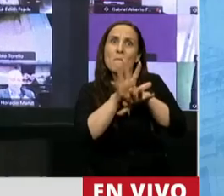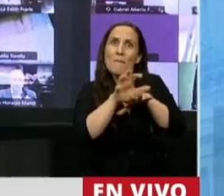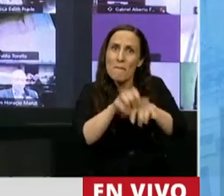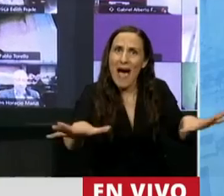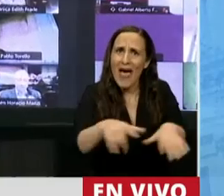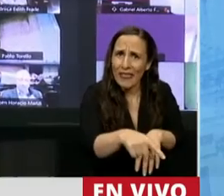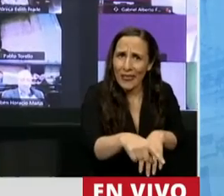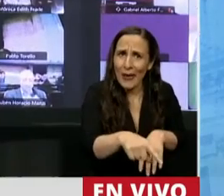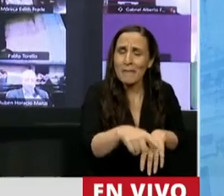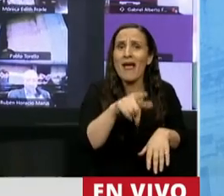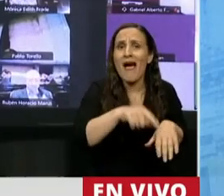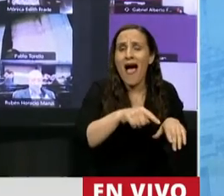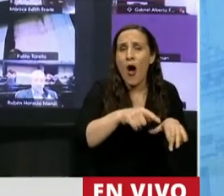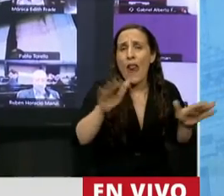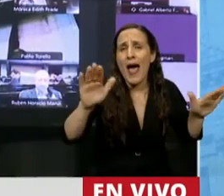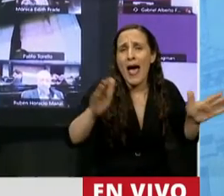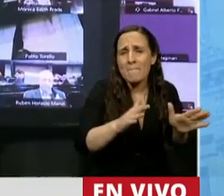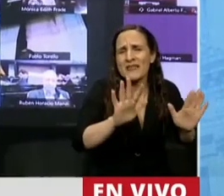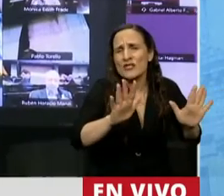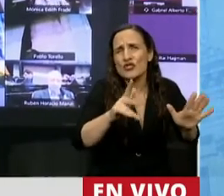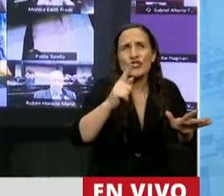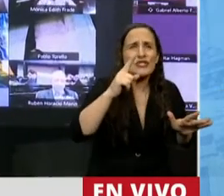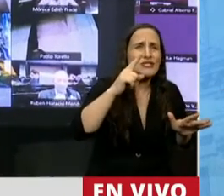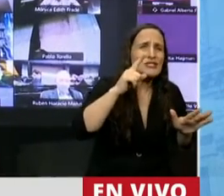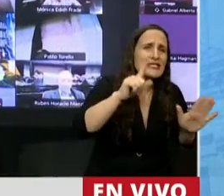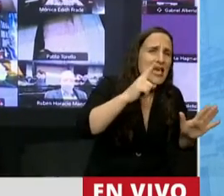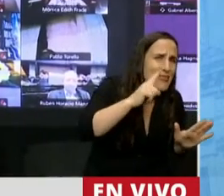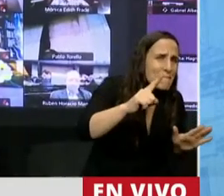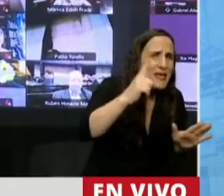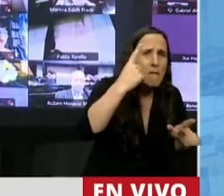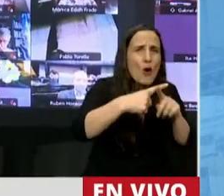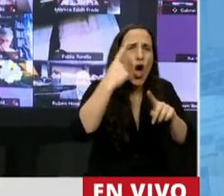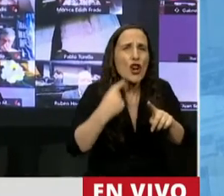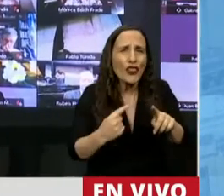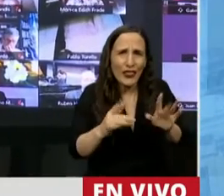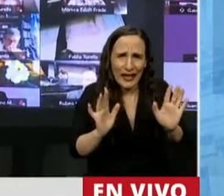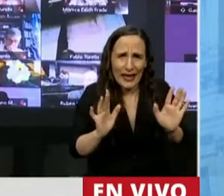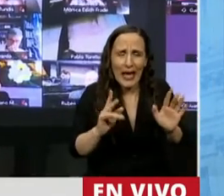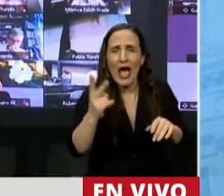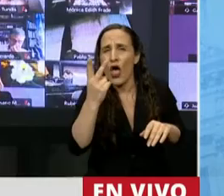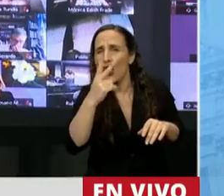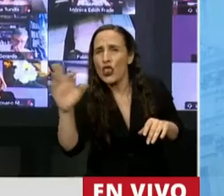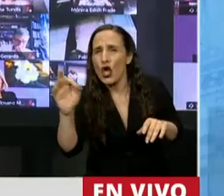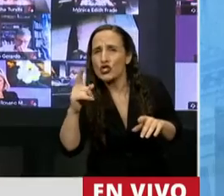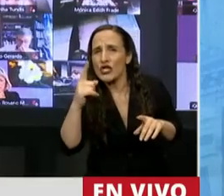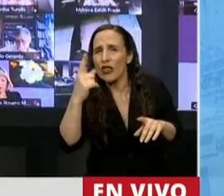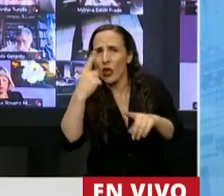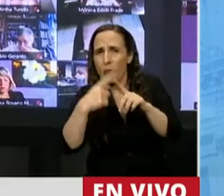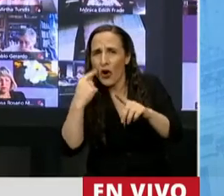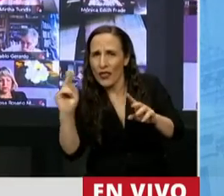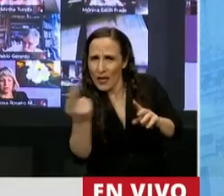bajado, lo mismo son casi 7.000 contagiados diarios y 200 muertos por